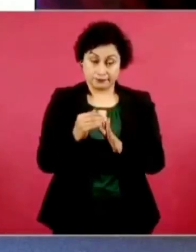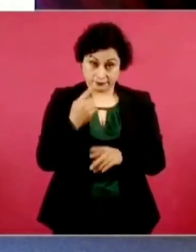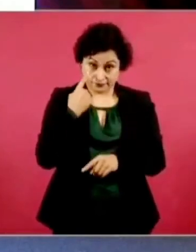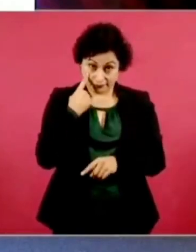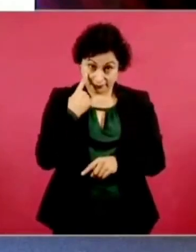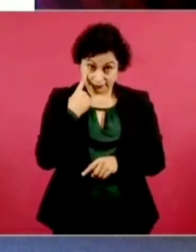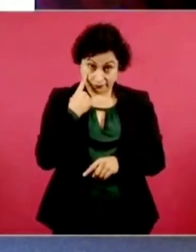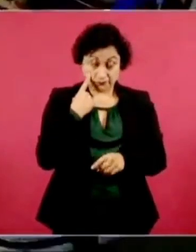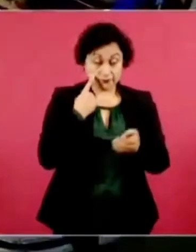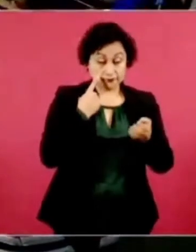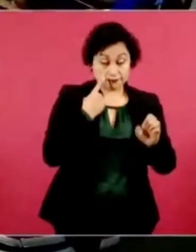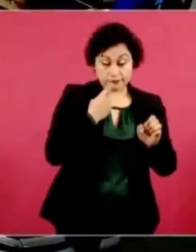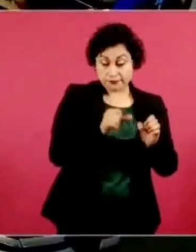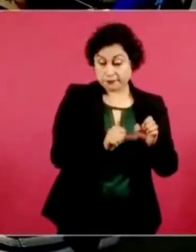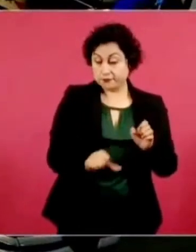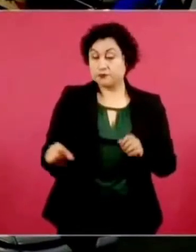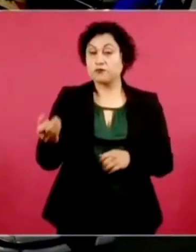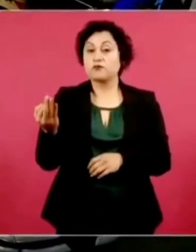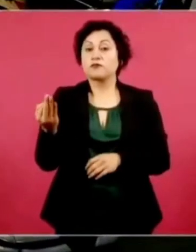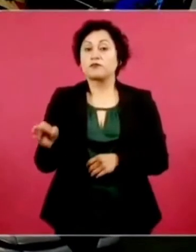al 20 de febrero,